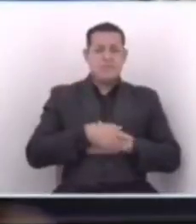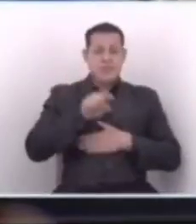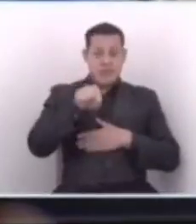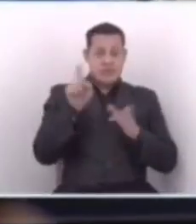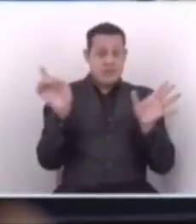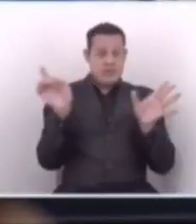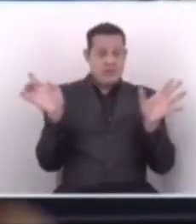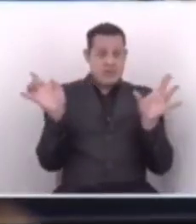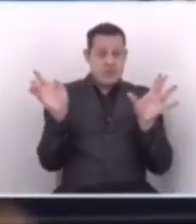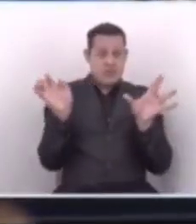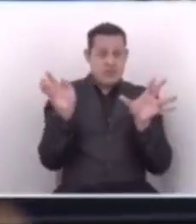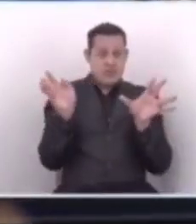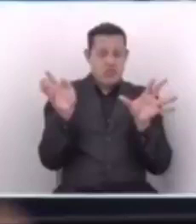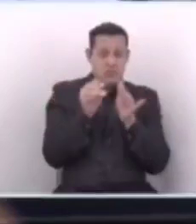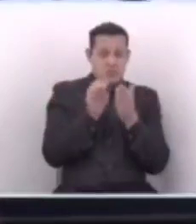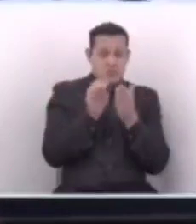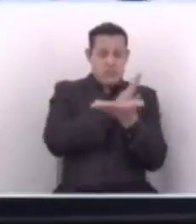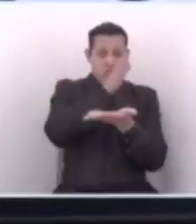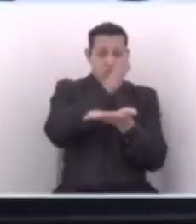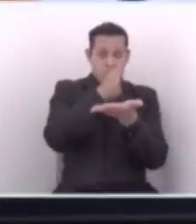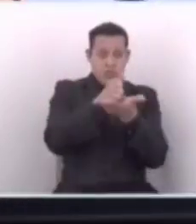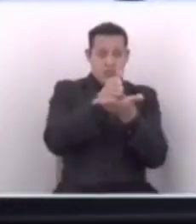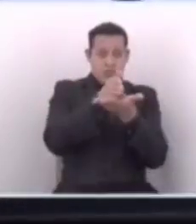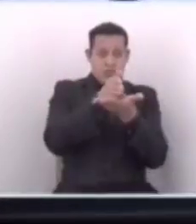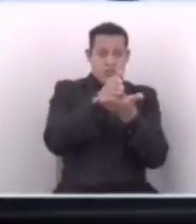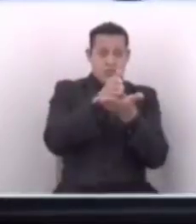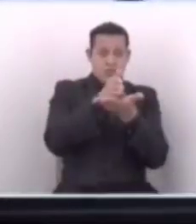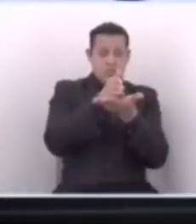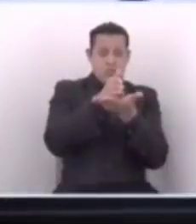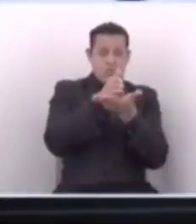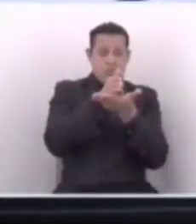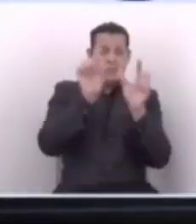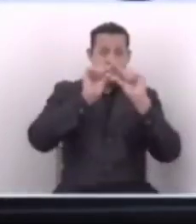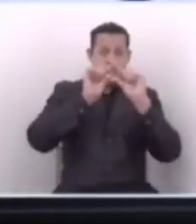A esa reunión llegó el Club de los Loguitos.